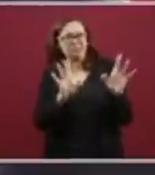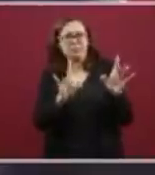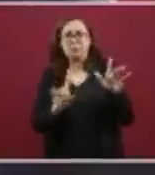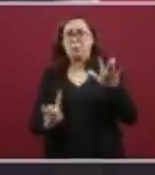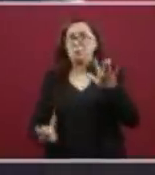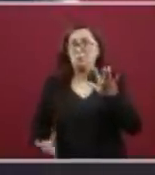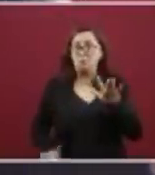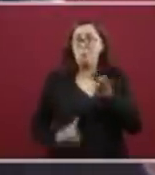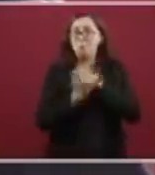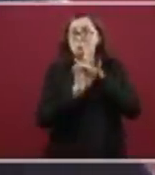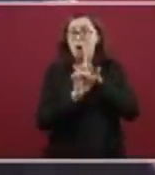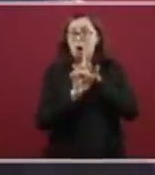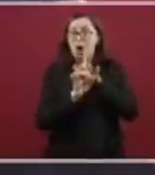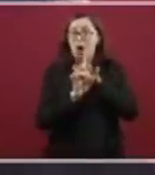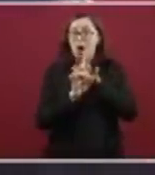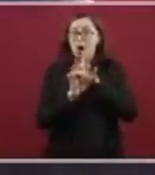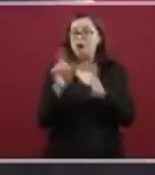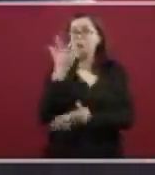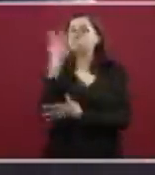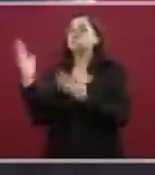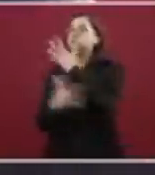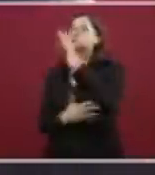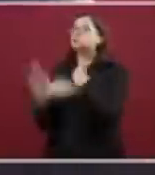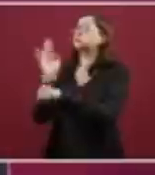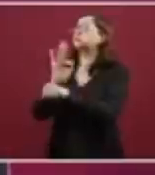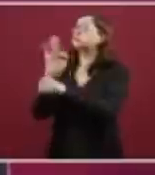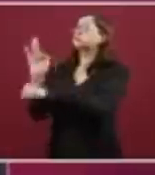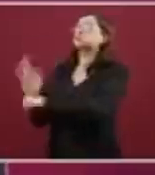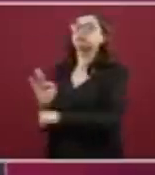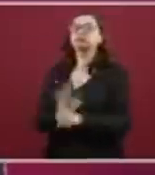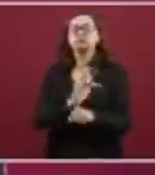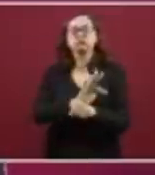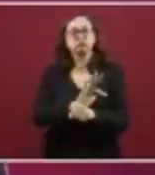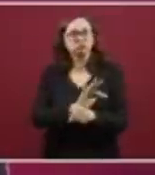como ambientalistas?